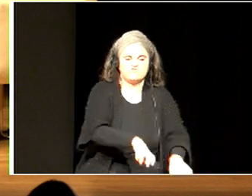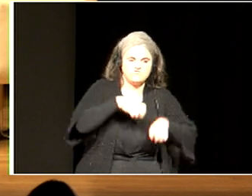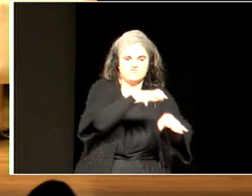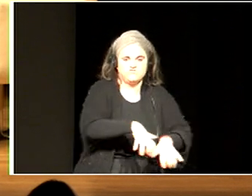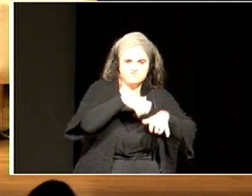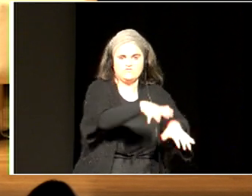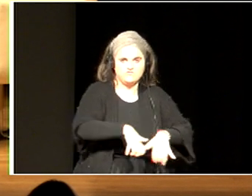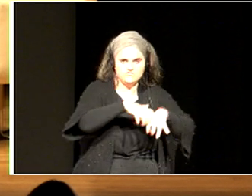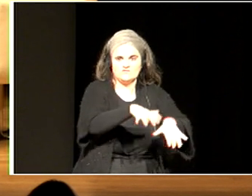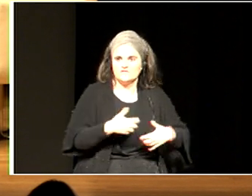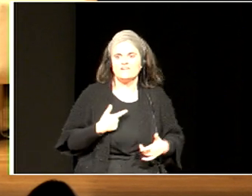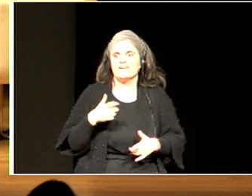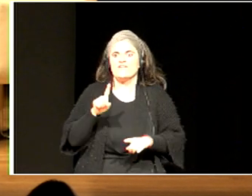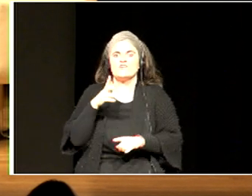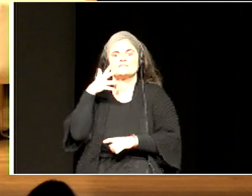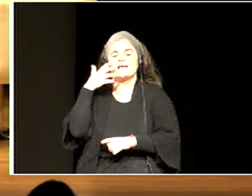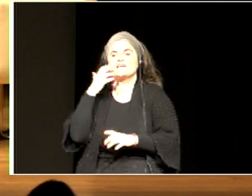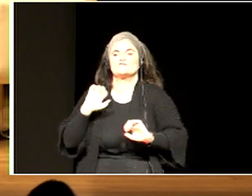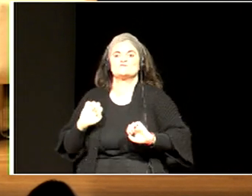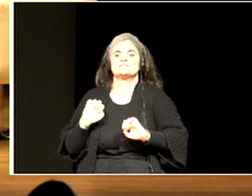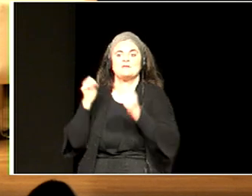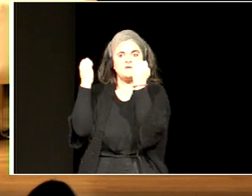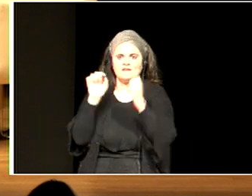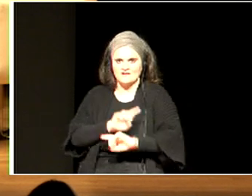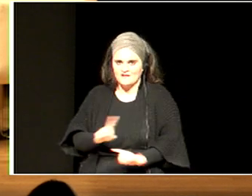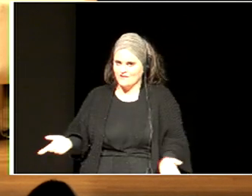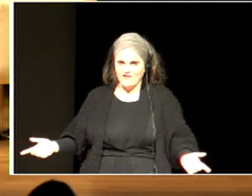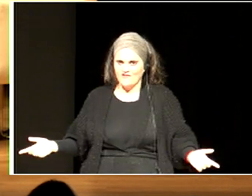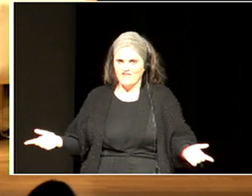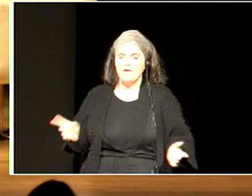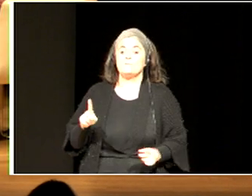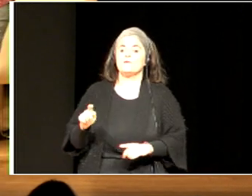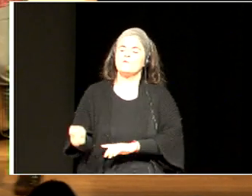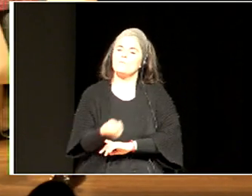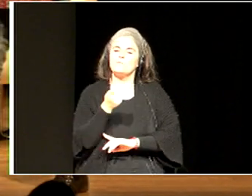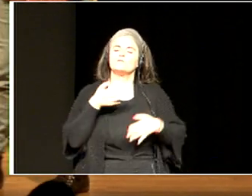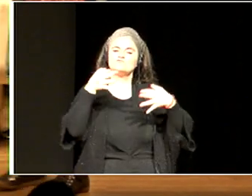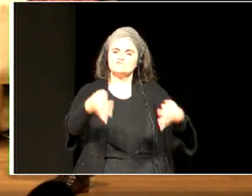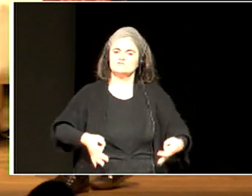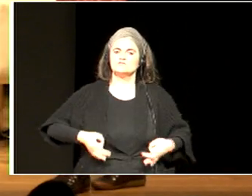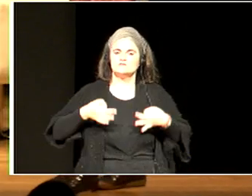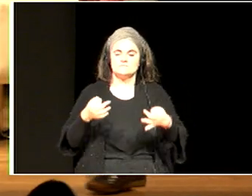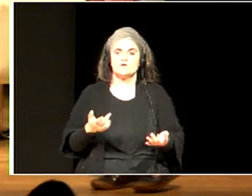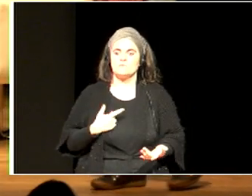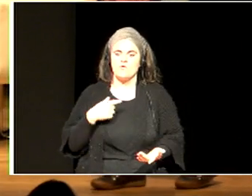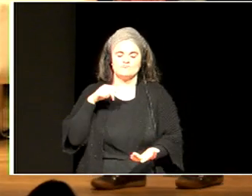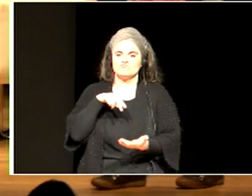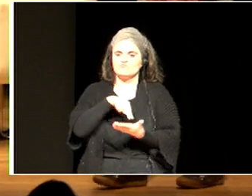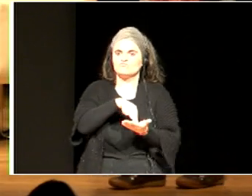la chavalería que no vas a salvar gatitos pero el bombero siempre está es es omnipresente